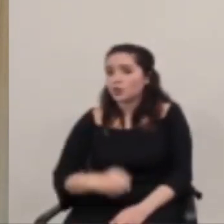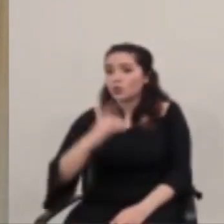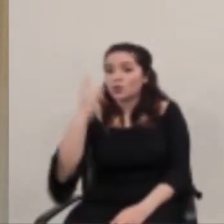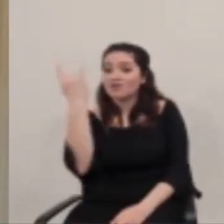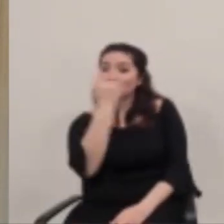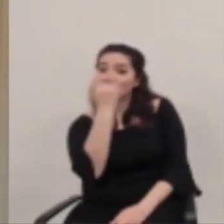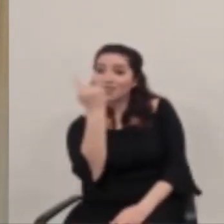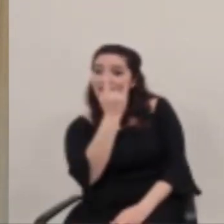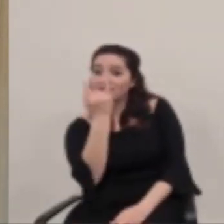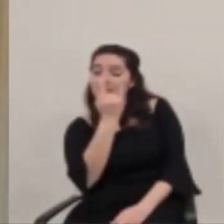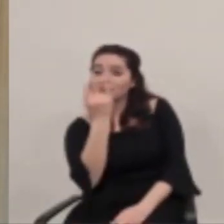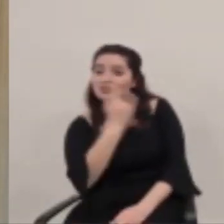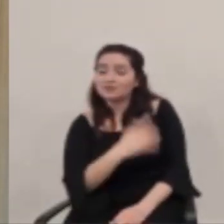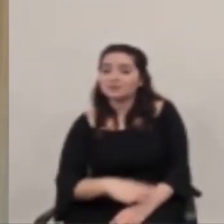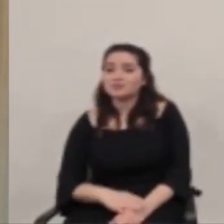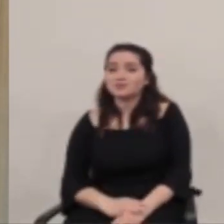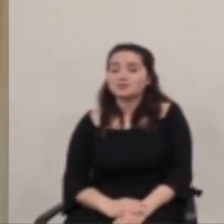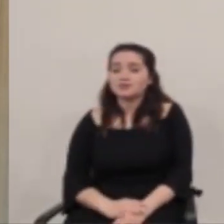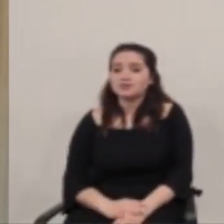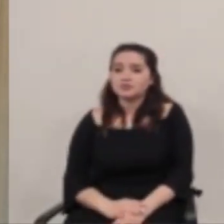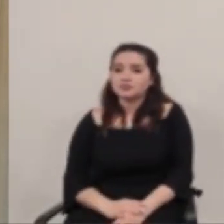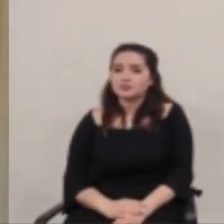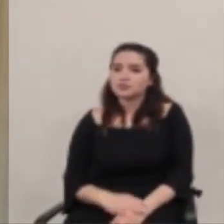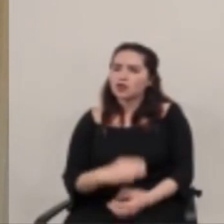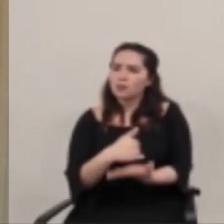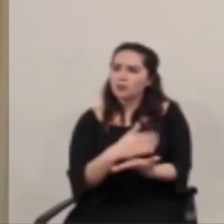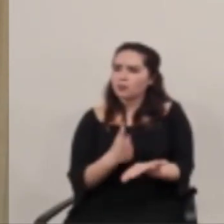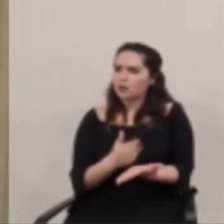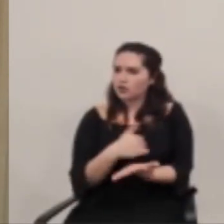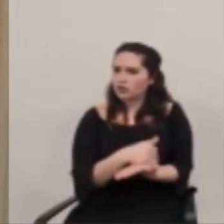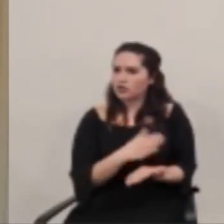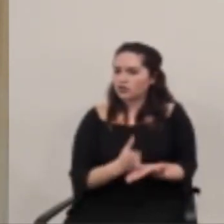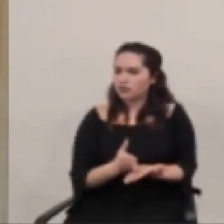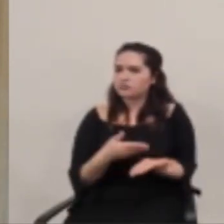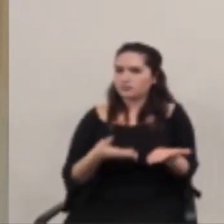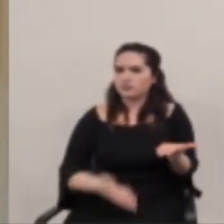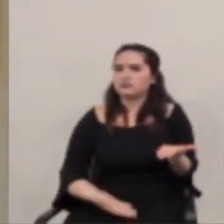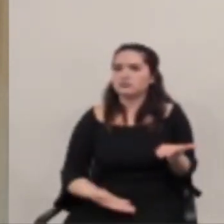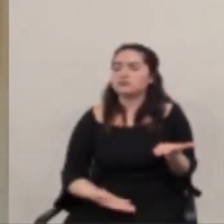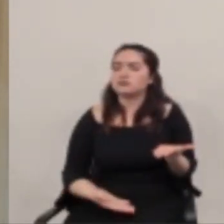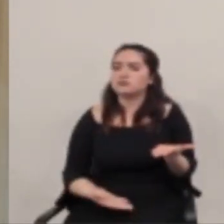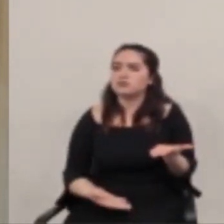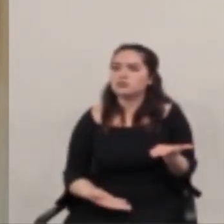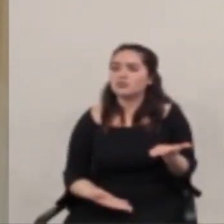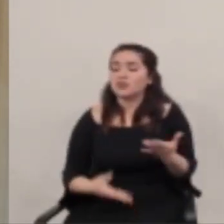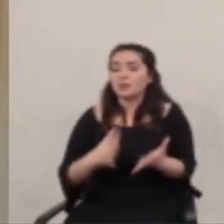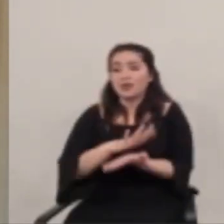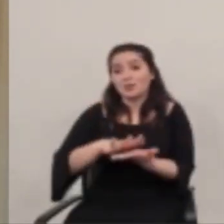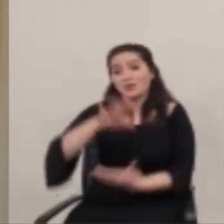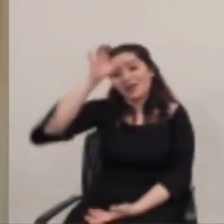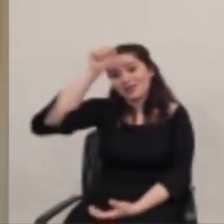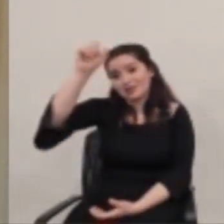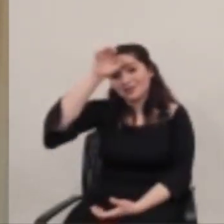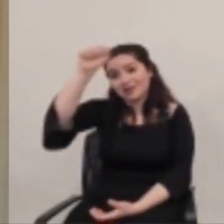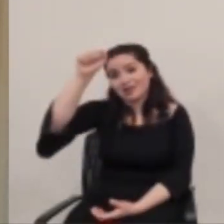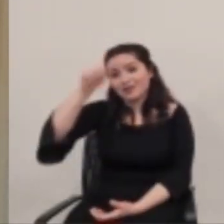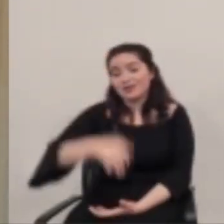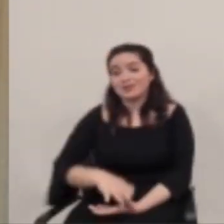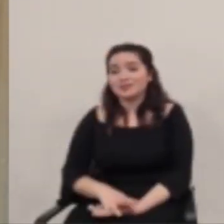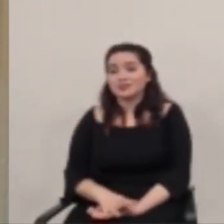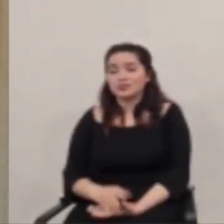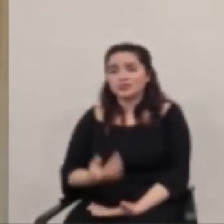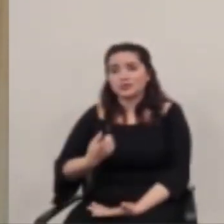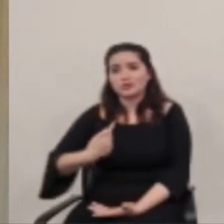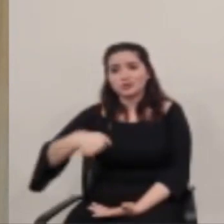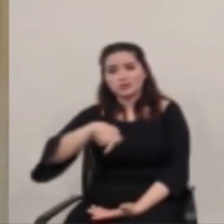de una manera triestamental, se propone algo, aunque sea 20 años después que en Argentina, nos ponemos al